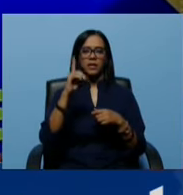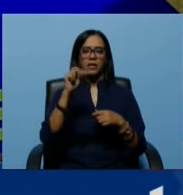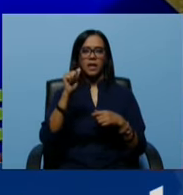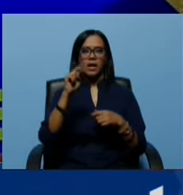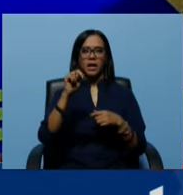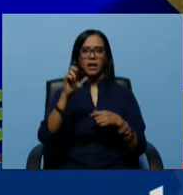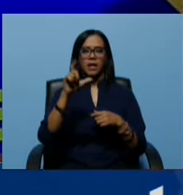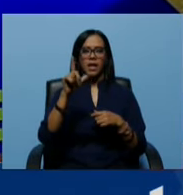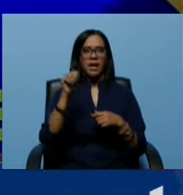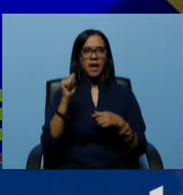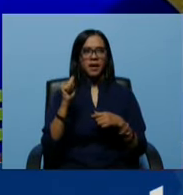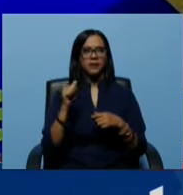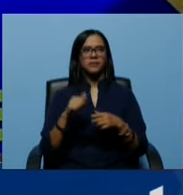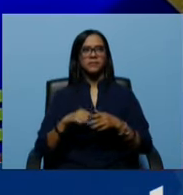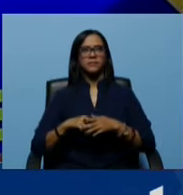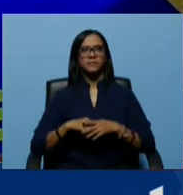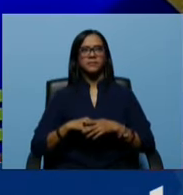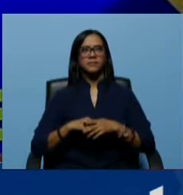Desiré.